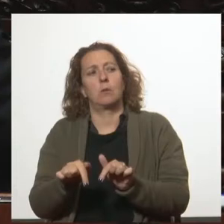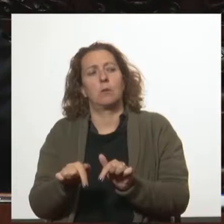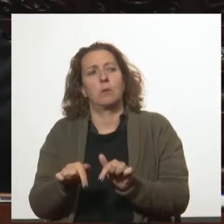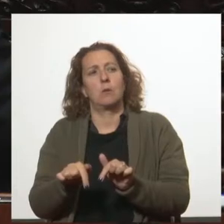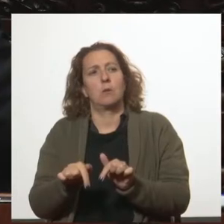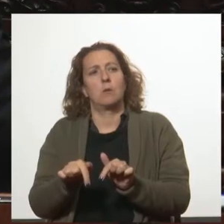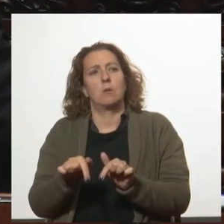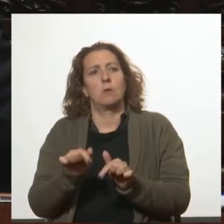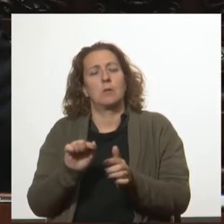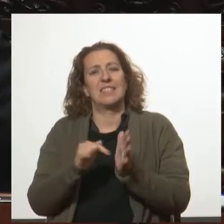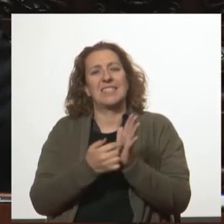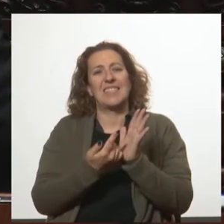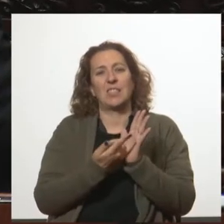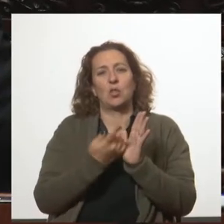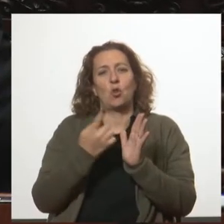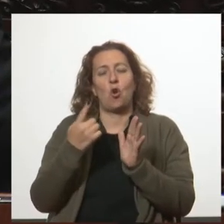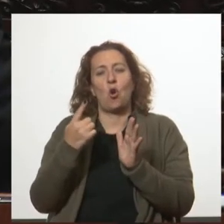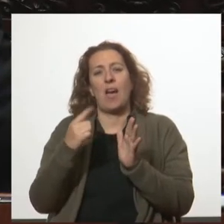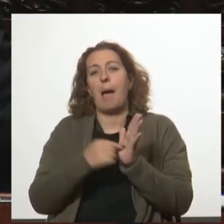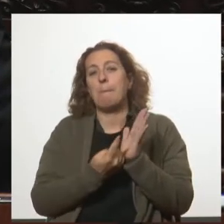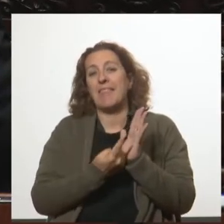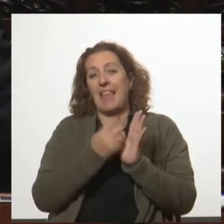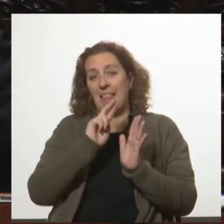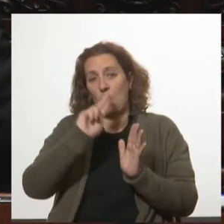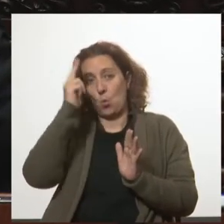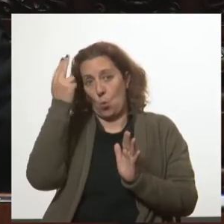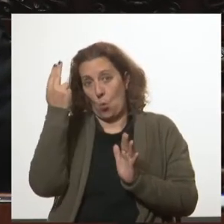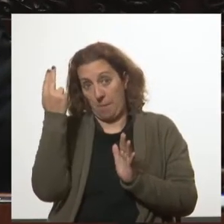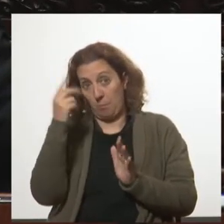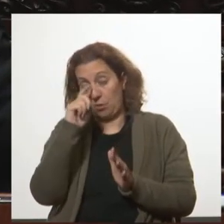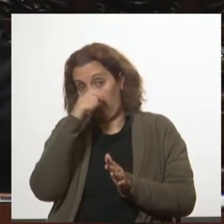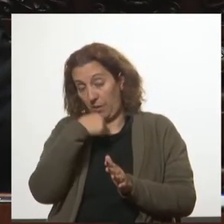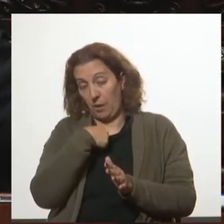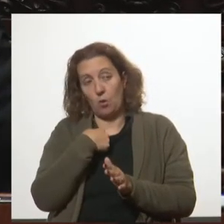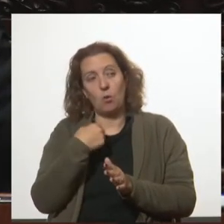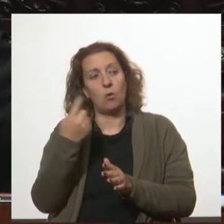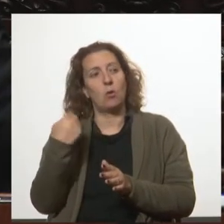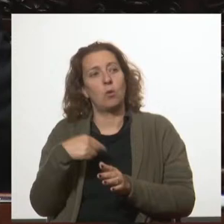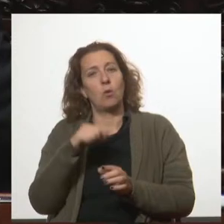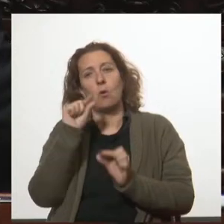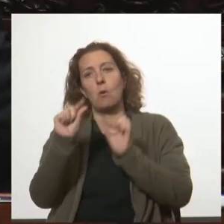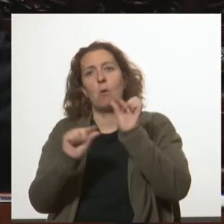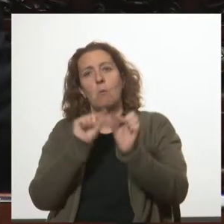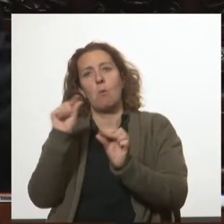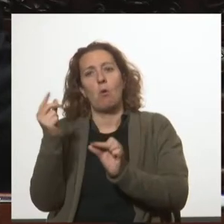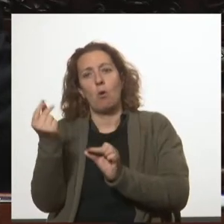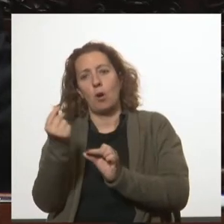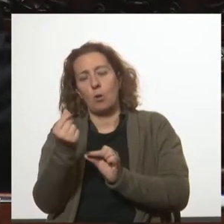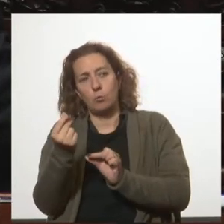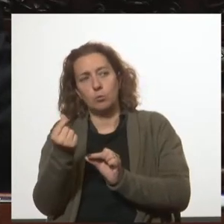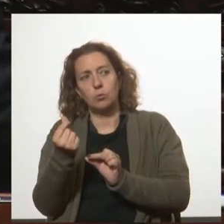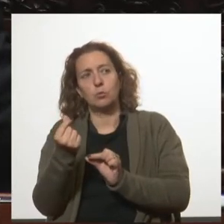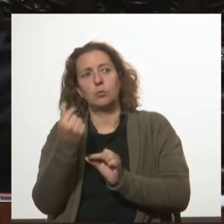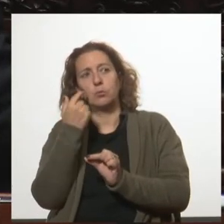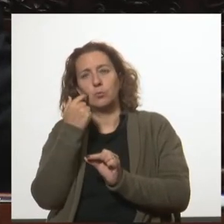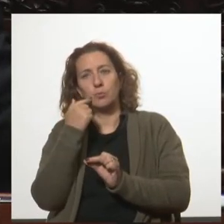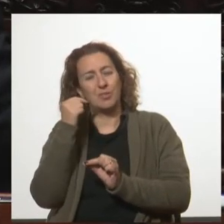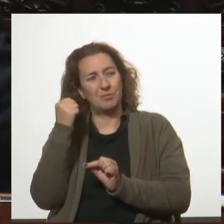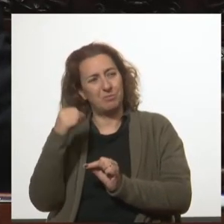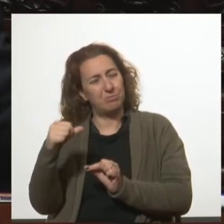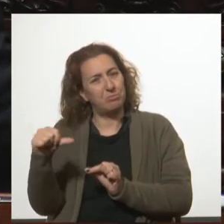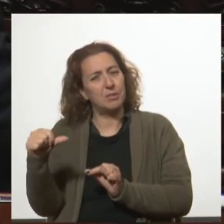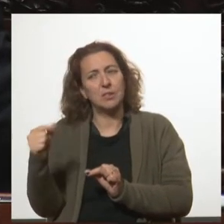capital del país en montevideo y que con pocos recursos con poco colchón con números bastantes deficitarios